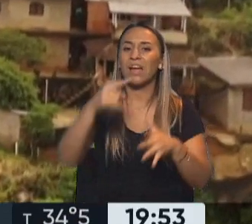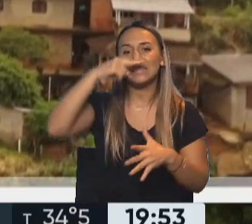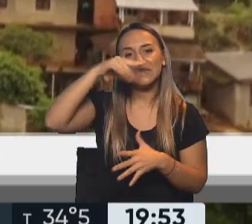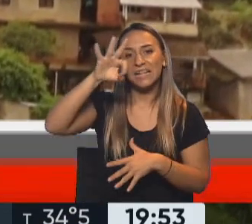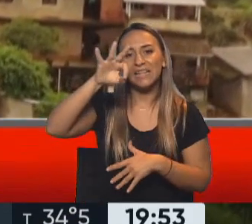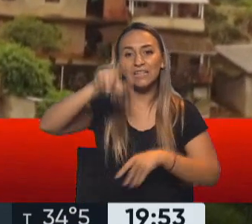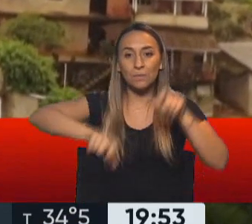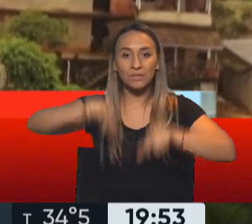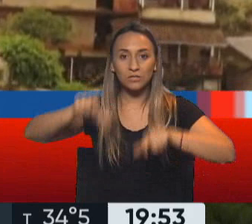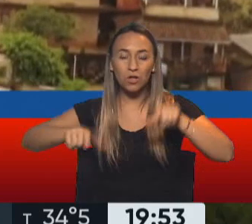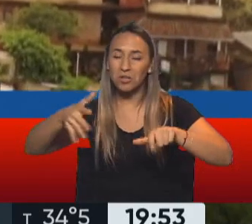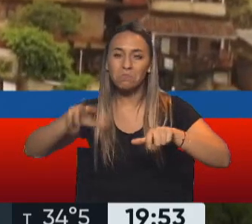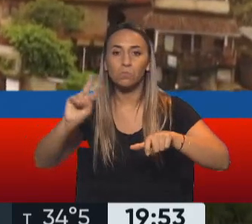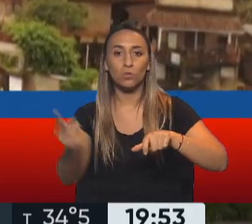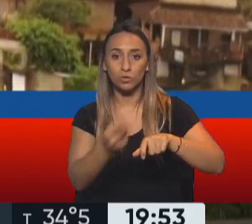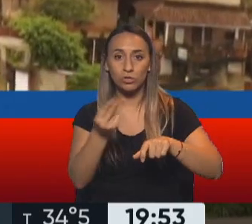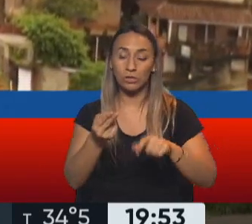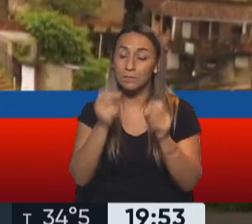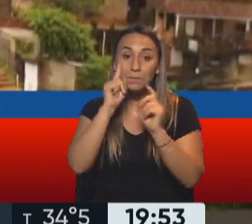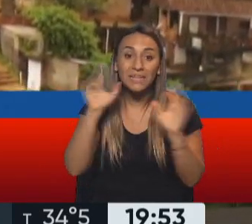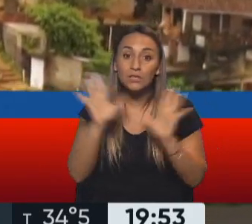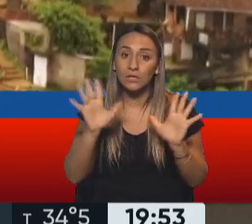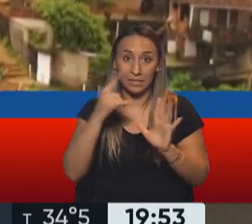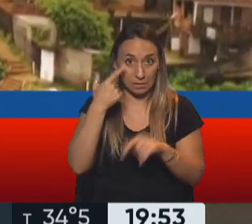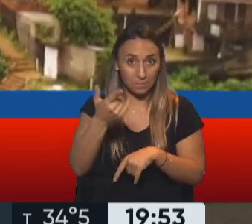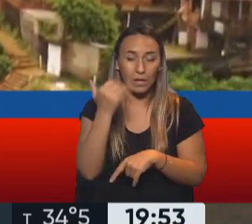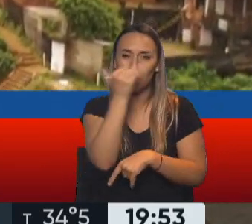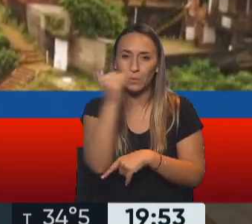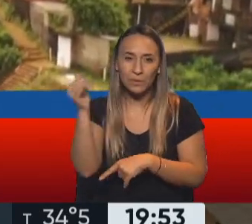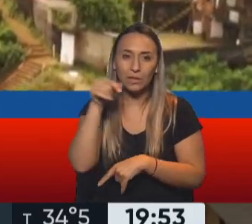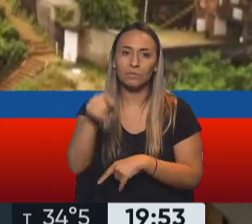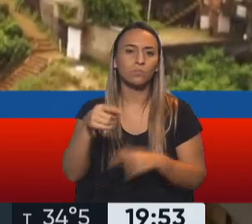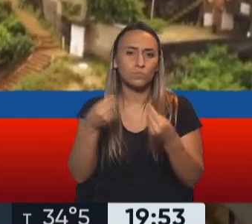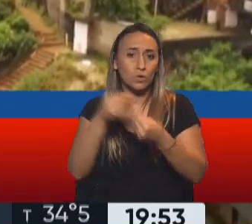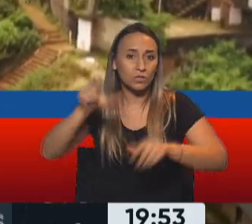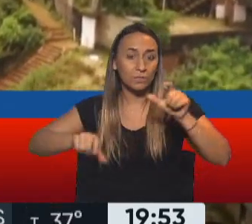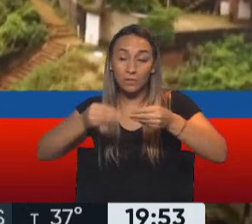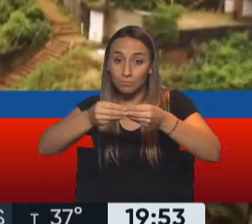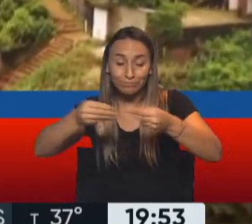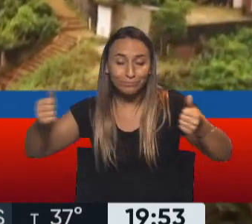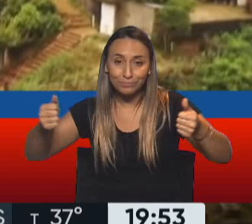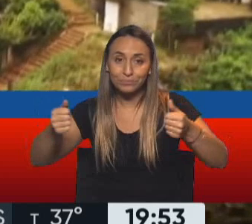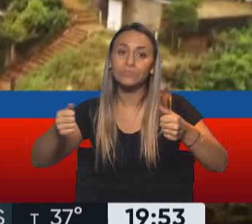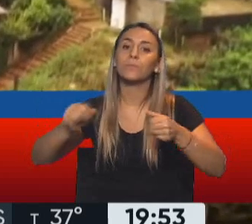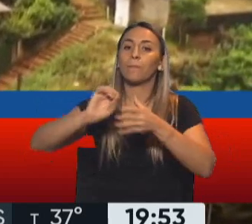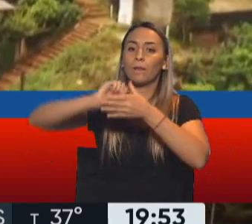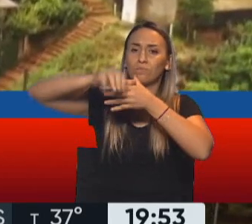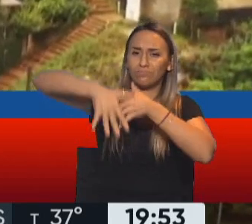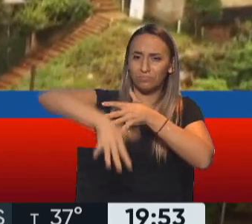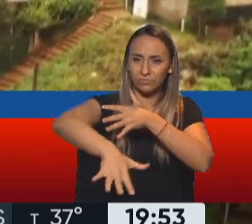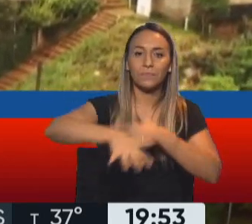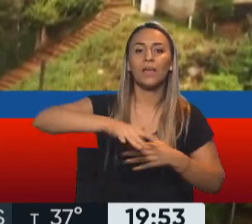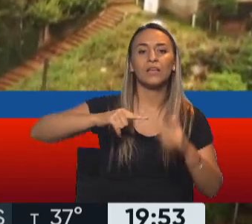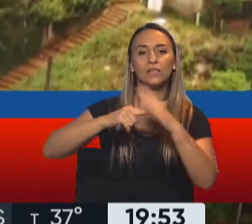personas que han fallecido. Imágenes impresionantes, una gran cantidad de desaparecidos. La ciudad arrasada es